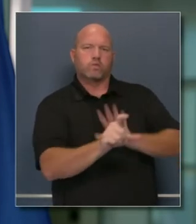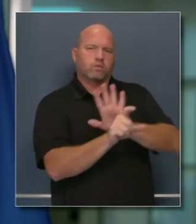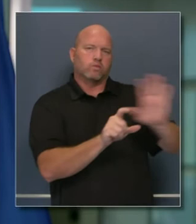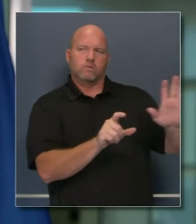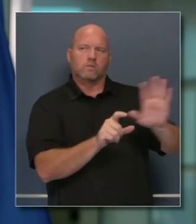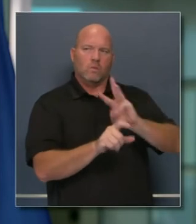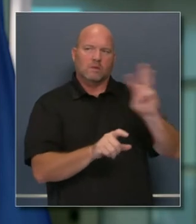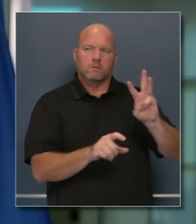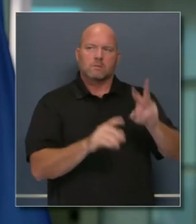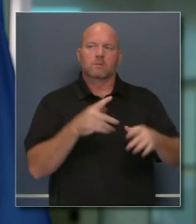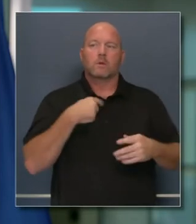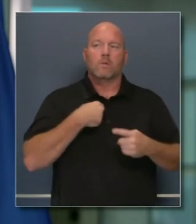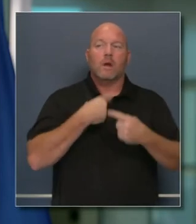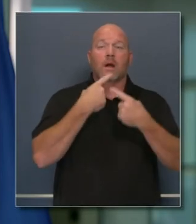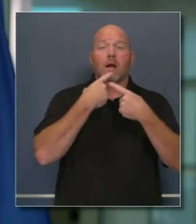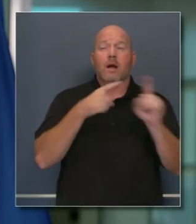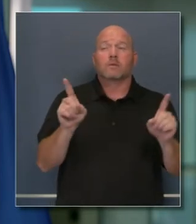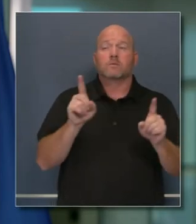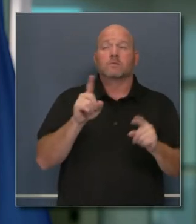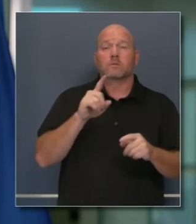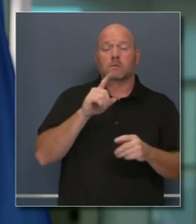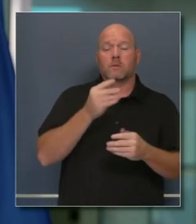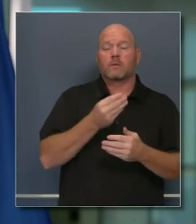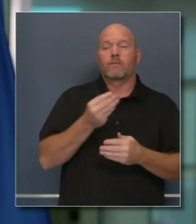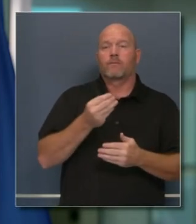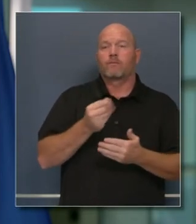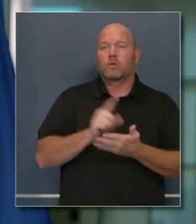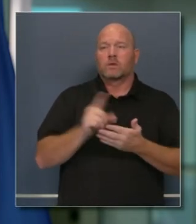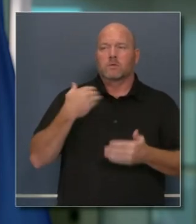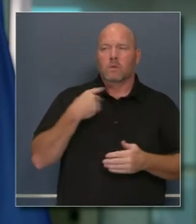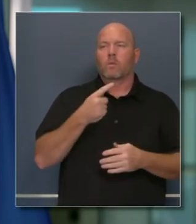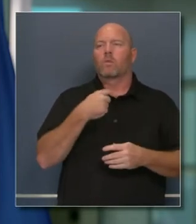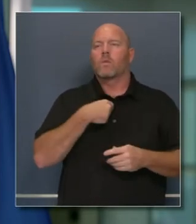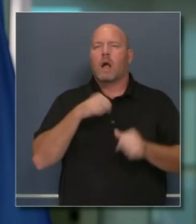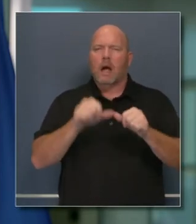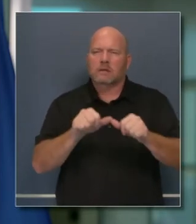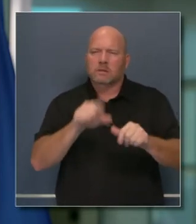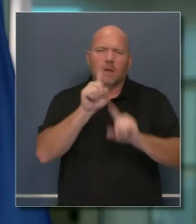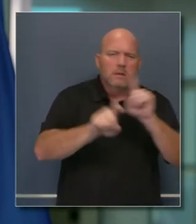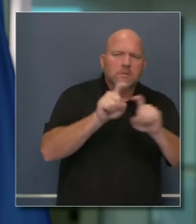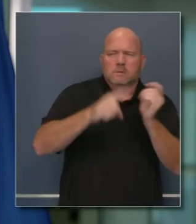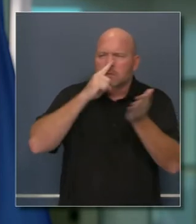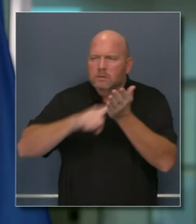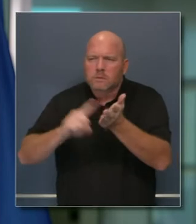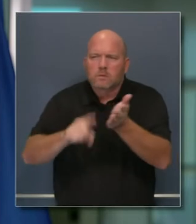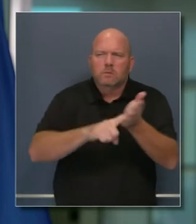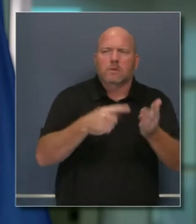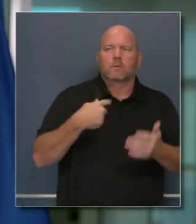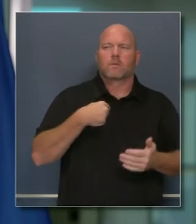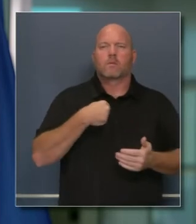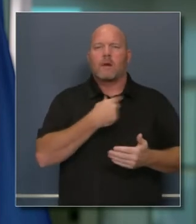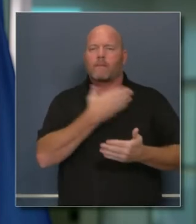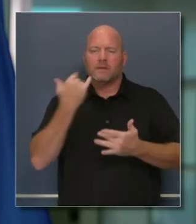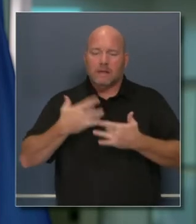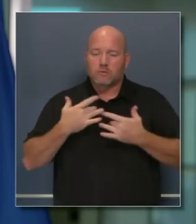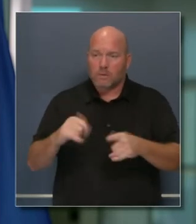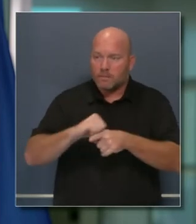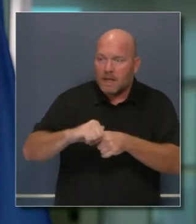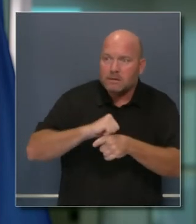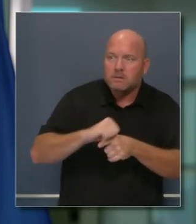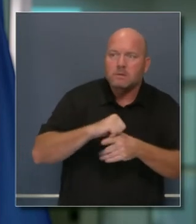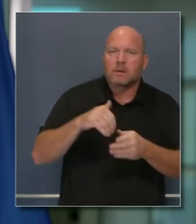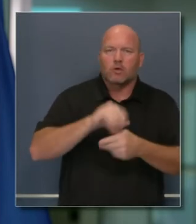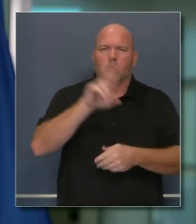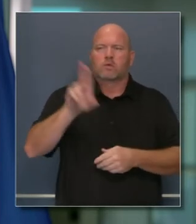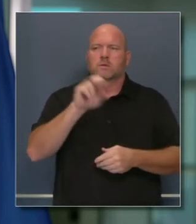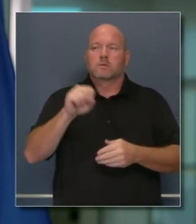colaborativa de la costa del occidente entre los estados del oeste. Así que seguimos buscando las mejores prácticas